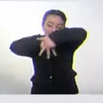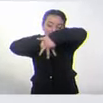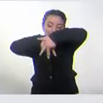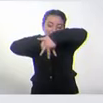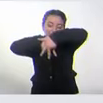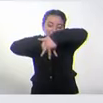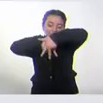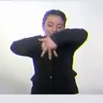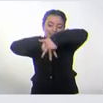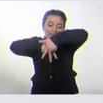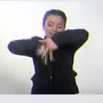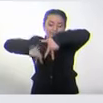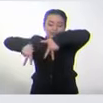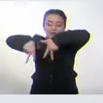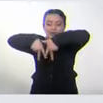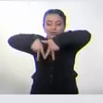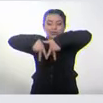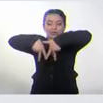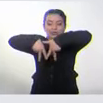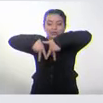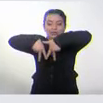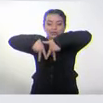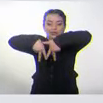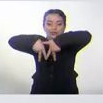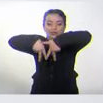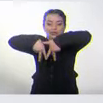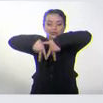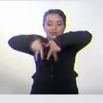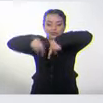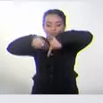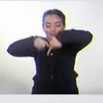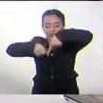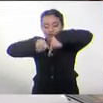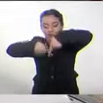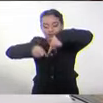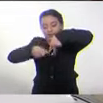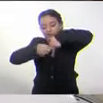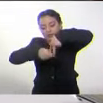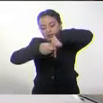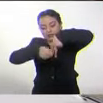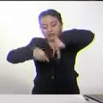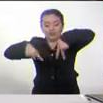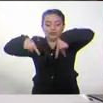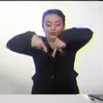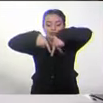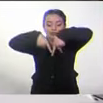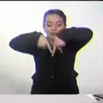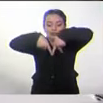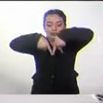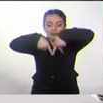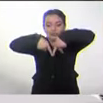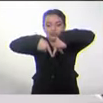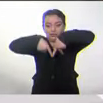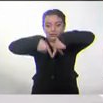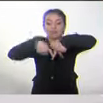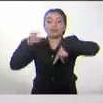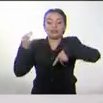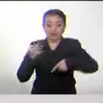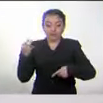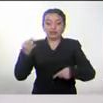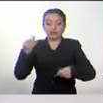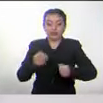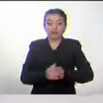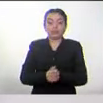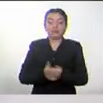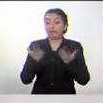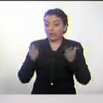el anterior es donde inicia el siguiente LED. Ahora ya tenemos un arreglo en serie,